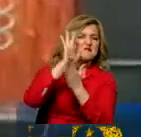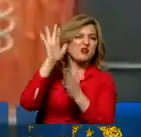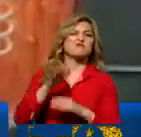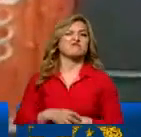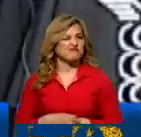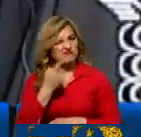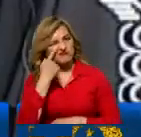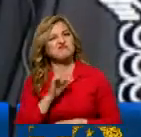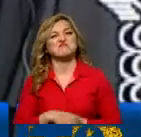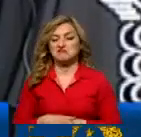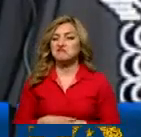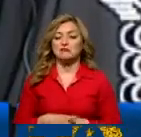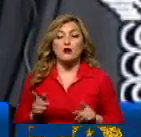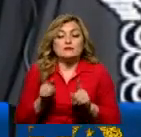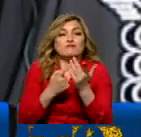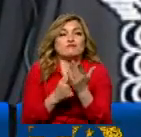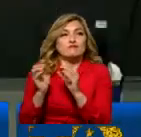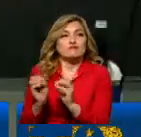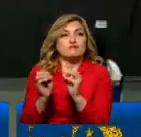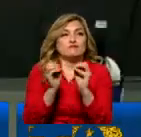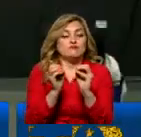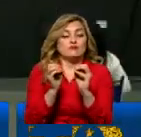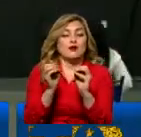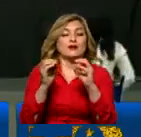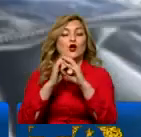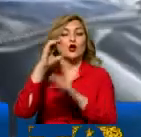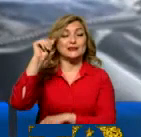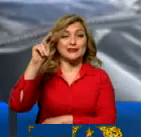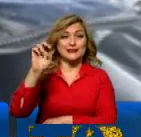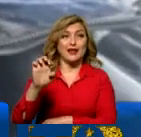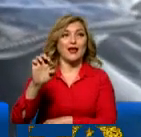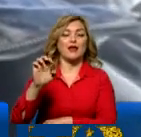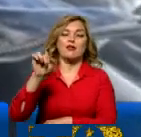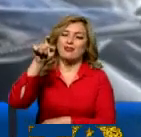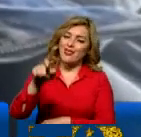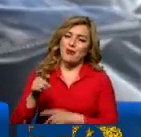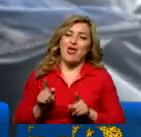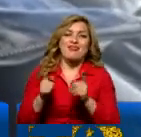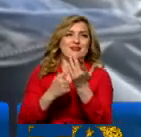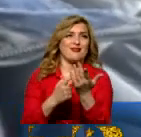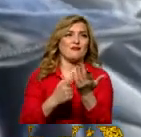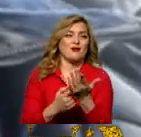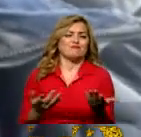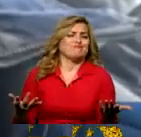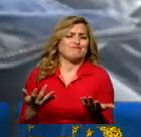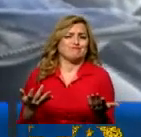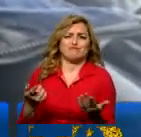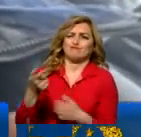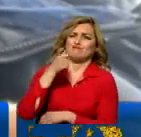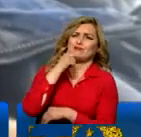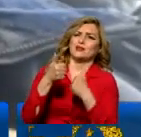importante será el espacio del debate que deberá organizar el Consejo Nacional Electoral. El debate en la promoción sirve fundamentalmente para